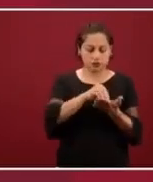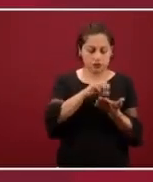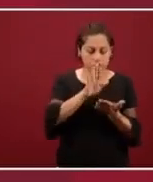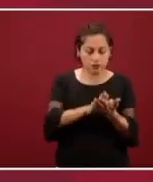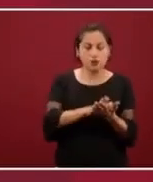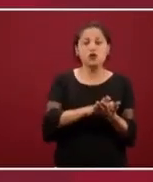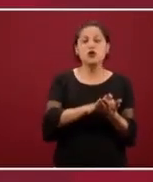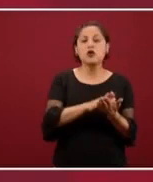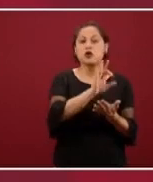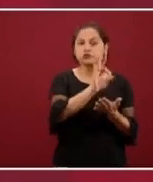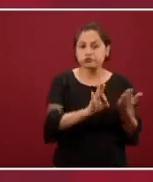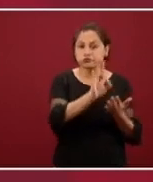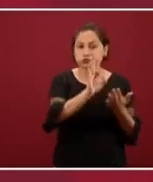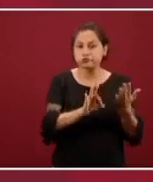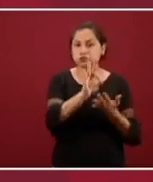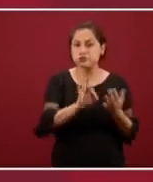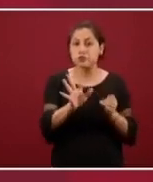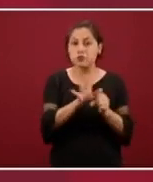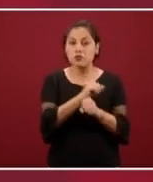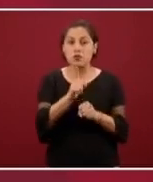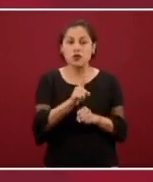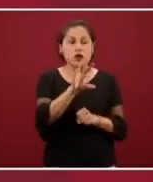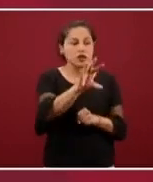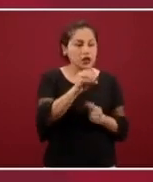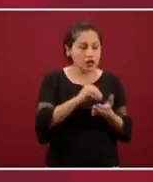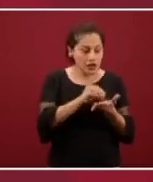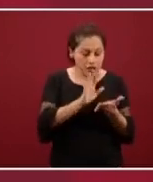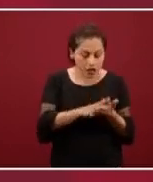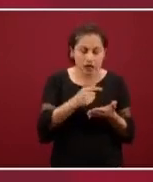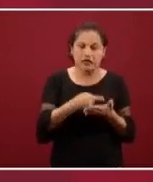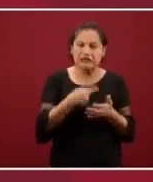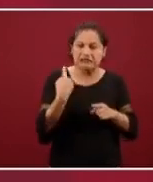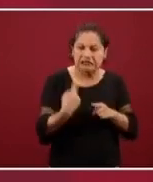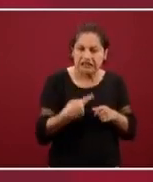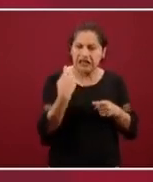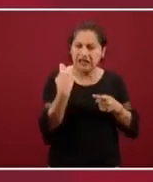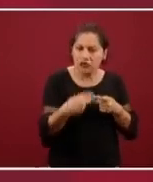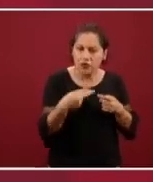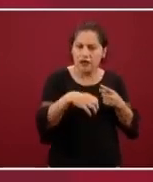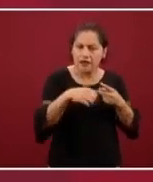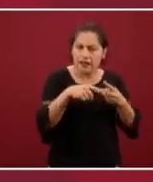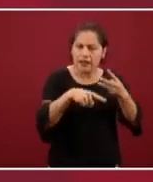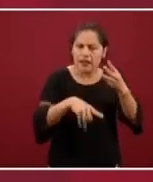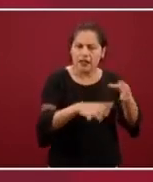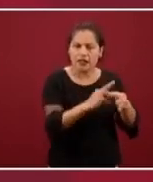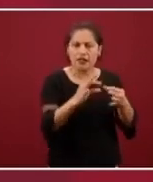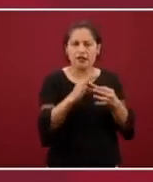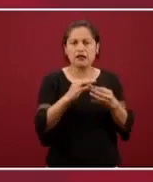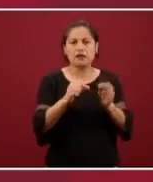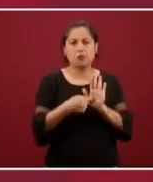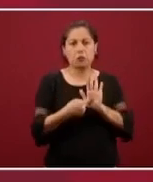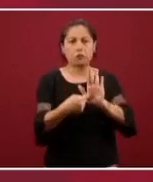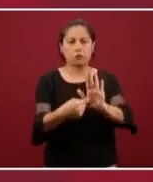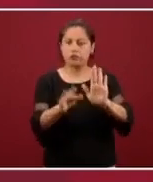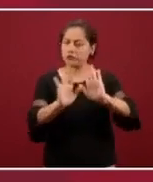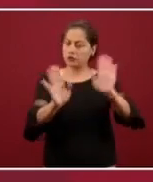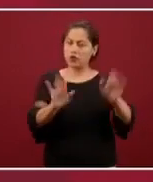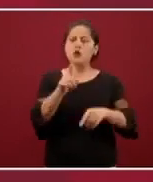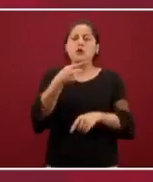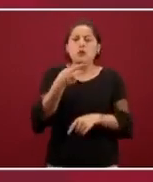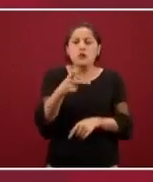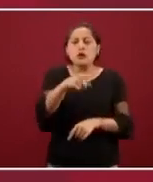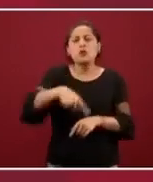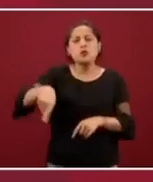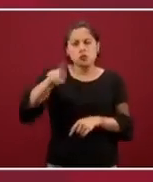brindando detalle de cada caso en particular. La tabla de casos confirmados se emite todos los días, ustedes tienen acceso a ella